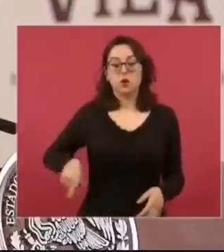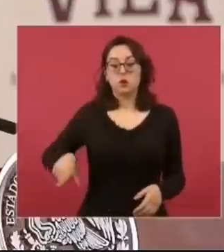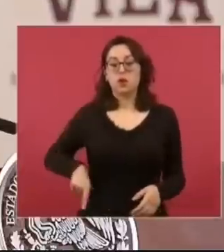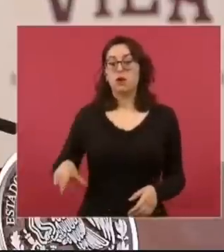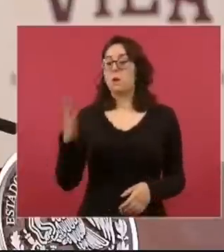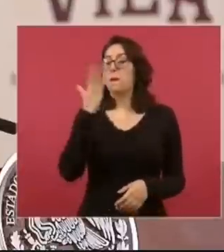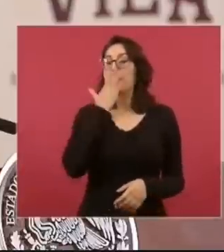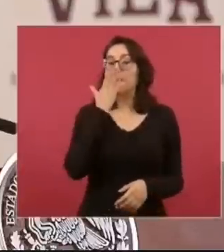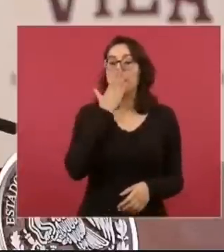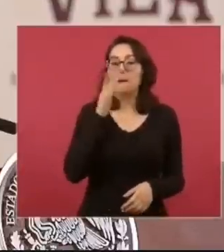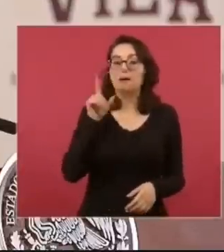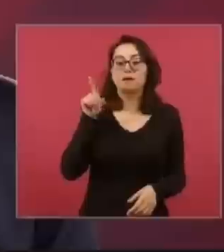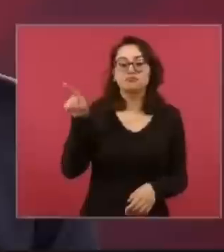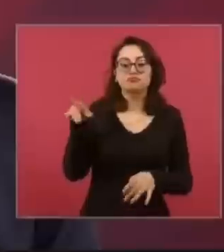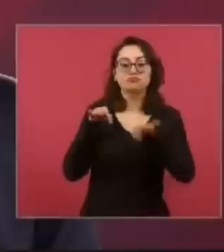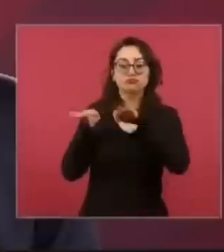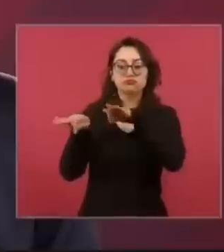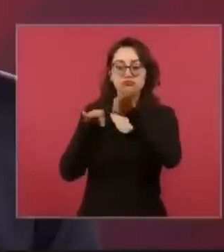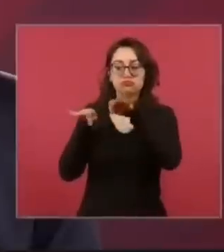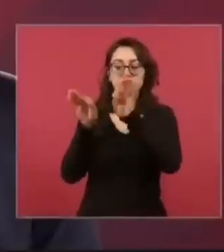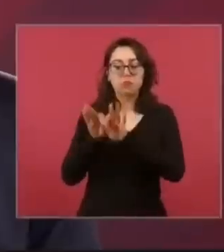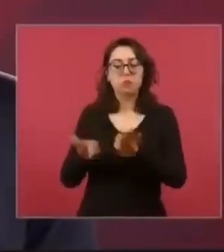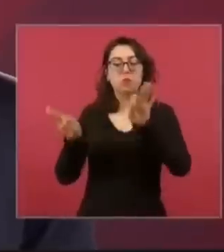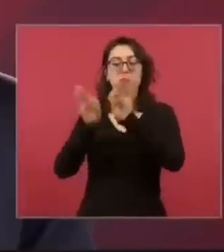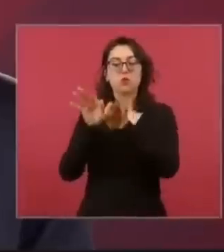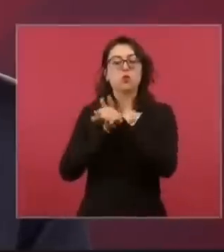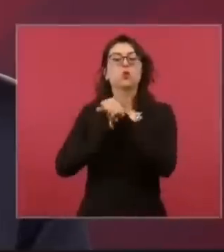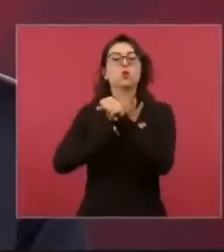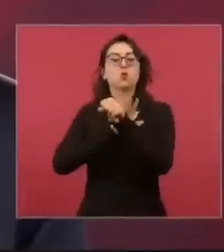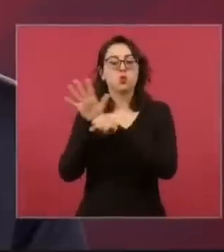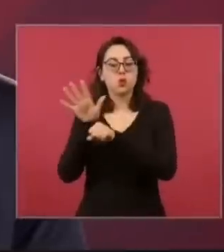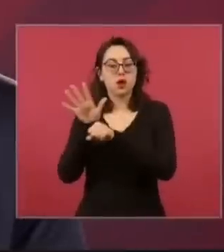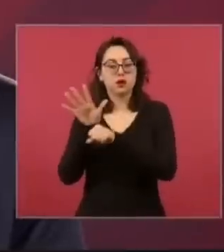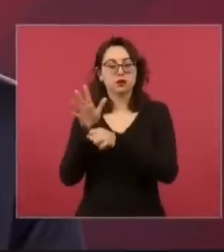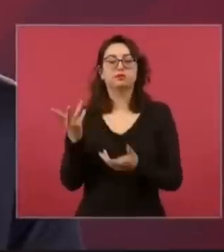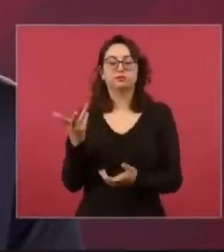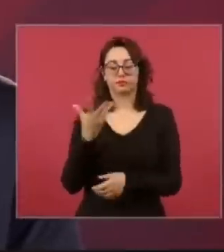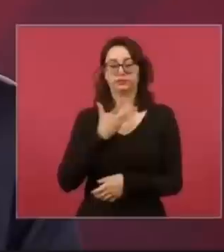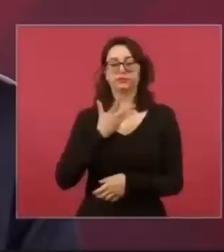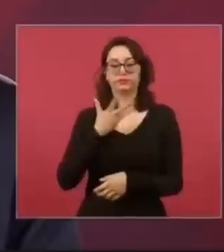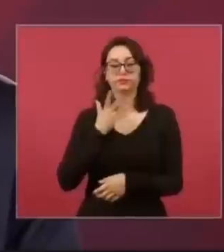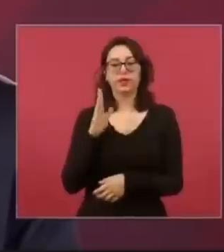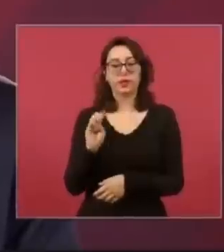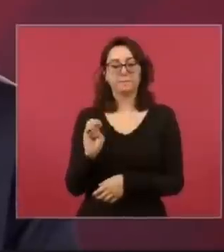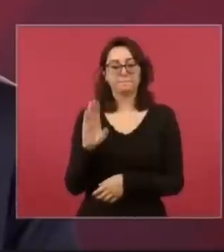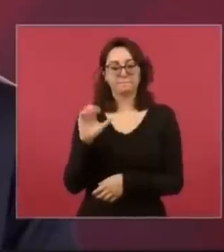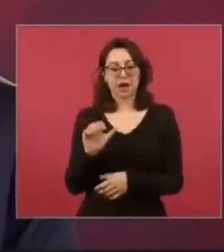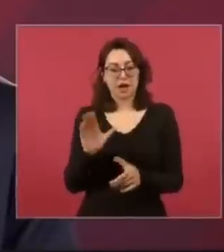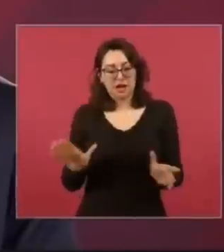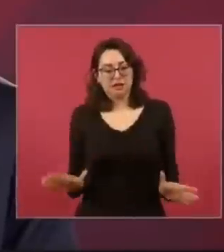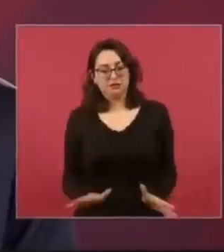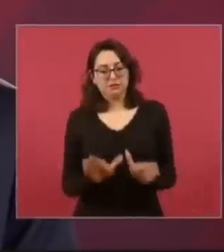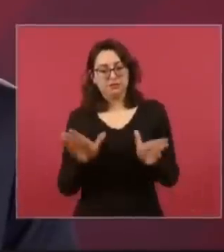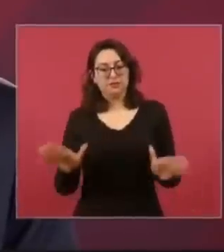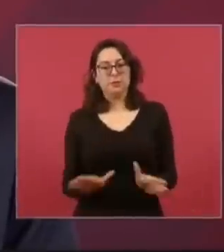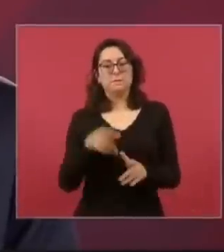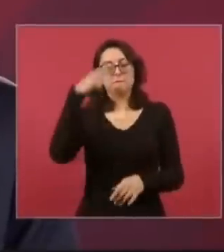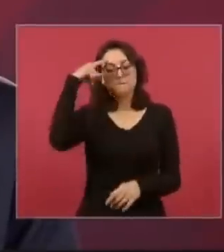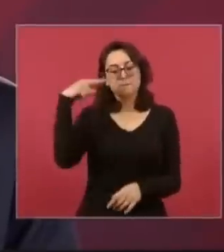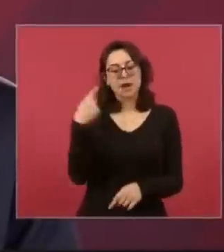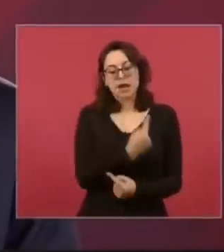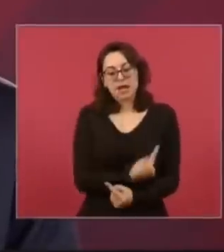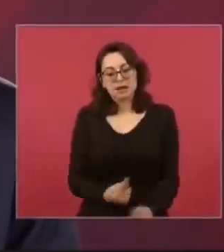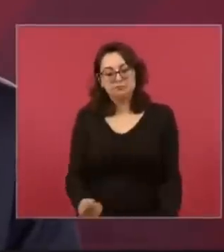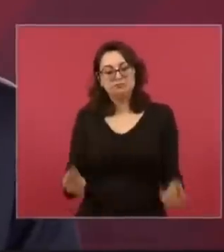en estas medidas de reparación y compensación son los apoyos de estímulos educativos que al día de